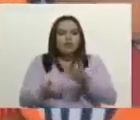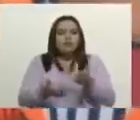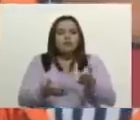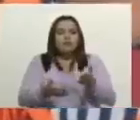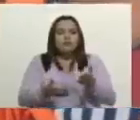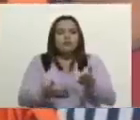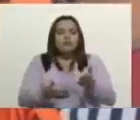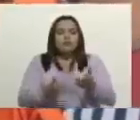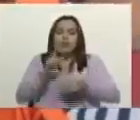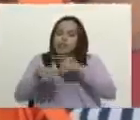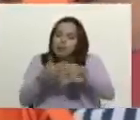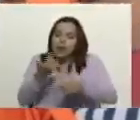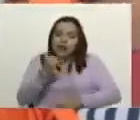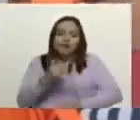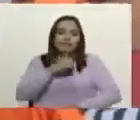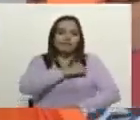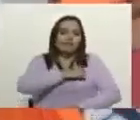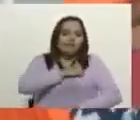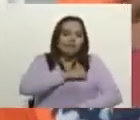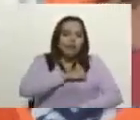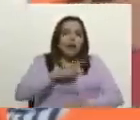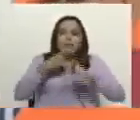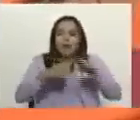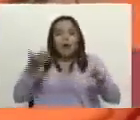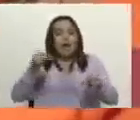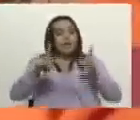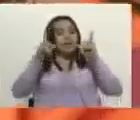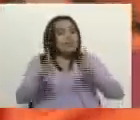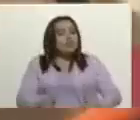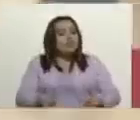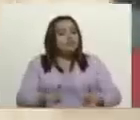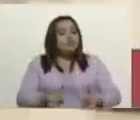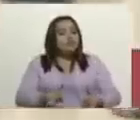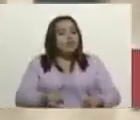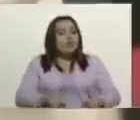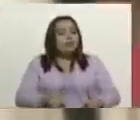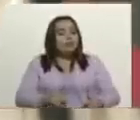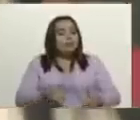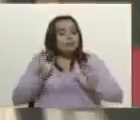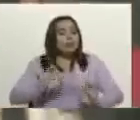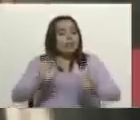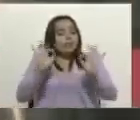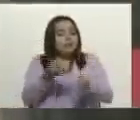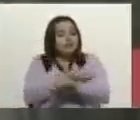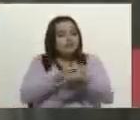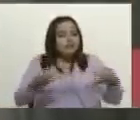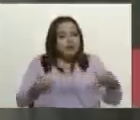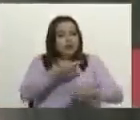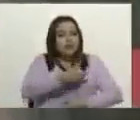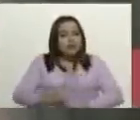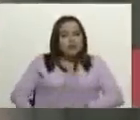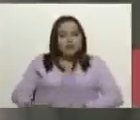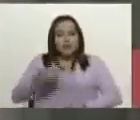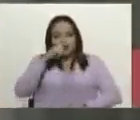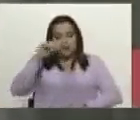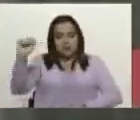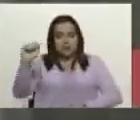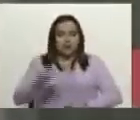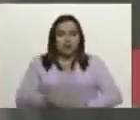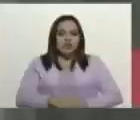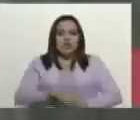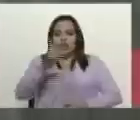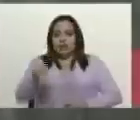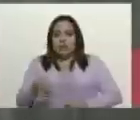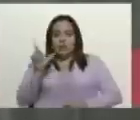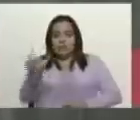que lamentar, es una decisión extraordinaria del presidente de la República y del propio PSUV,